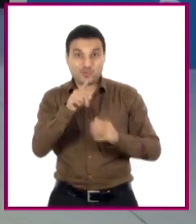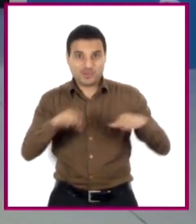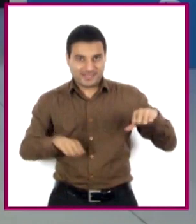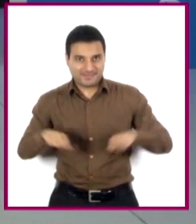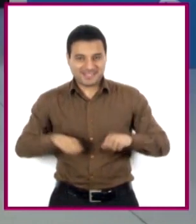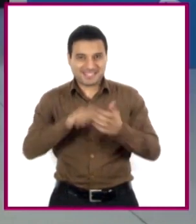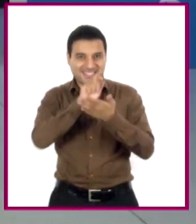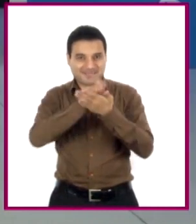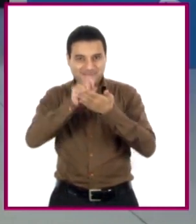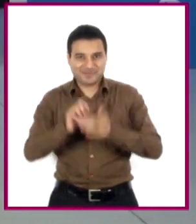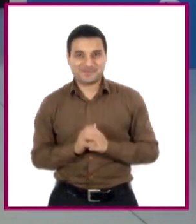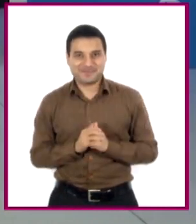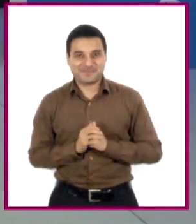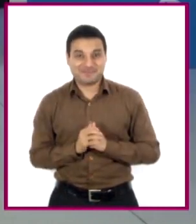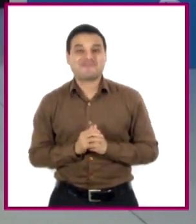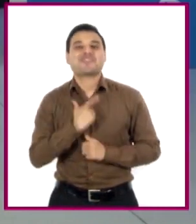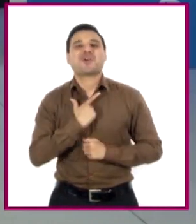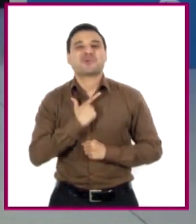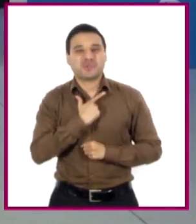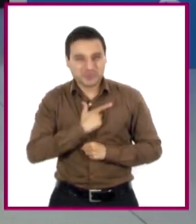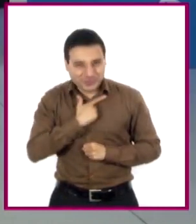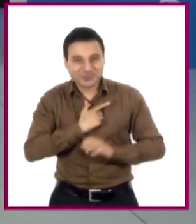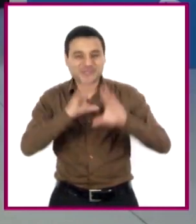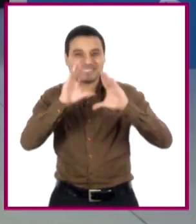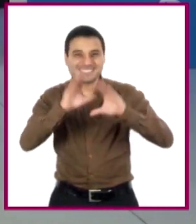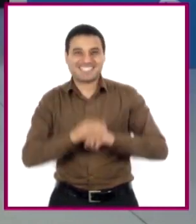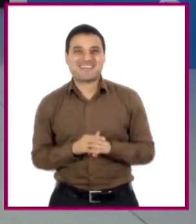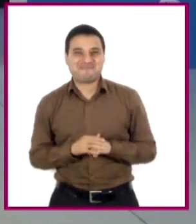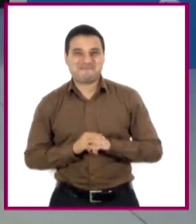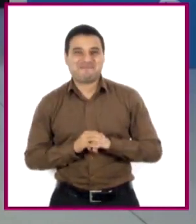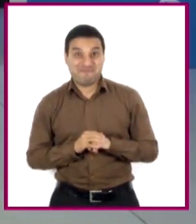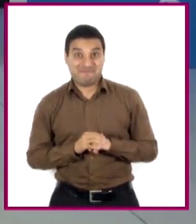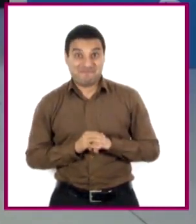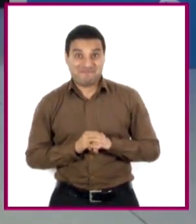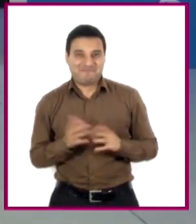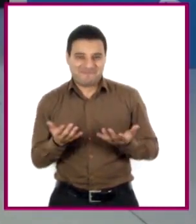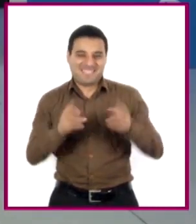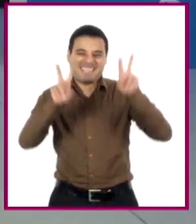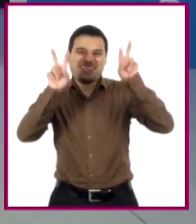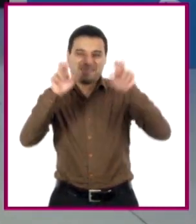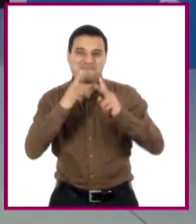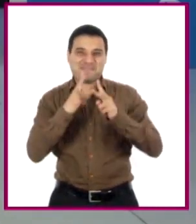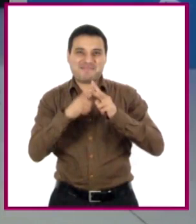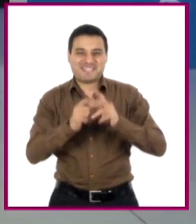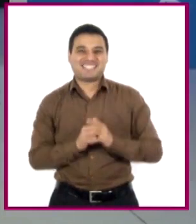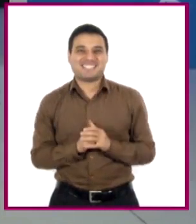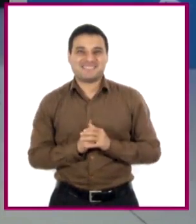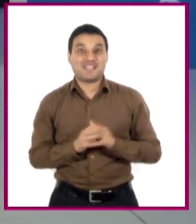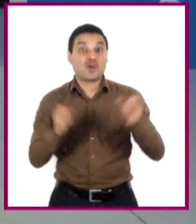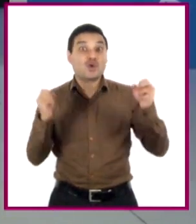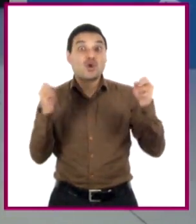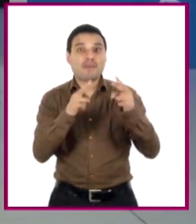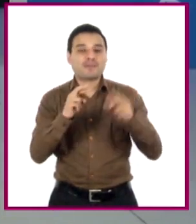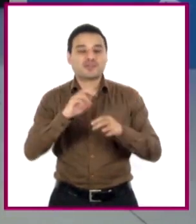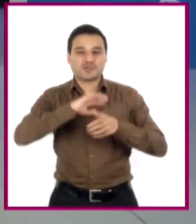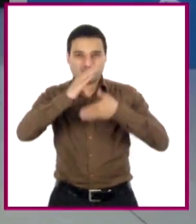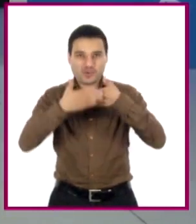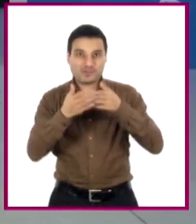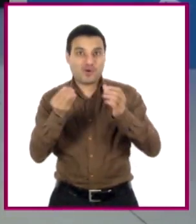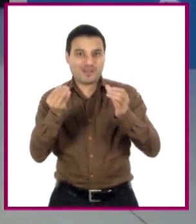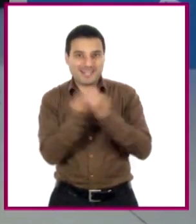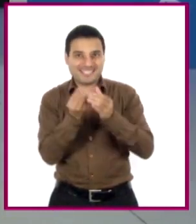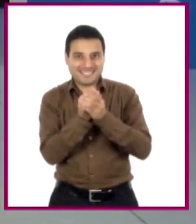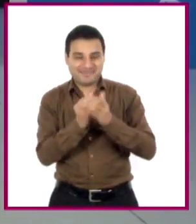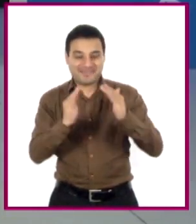sugieren. Fue un gusto acompañarnos en este viaje de conocimiento por el mundo de las matemáticas y nos vemos en la próxima aventura